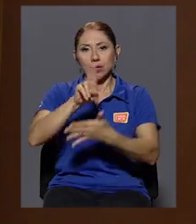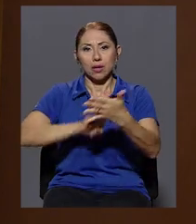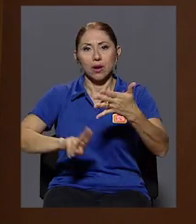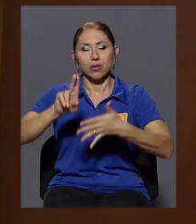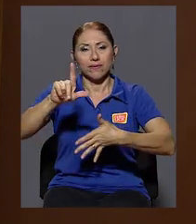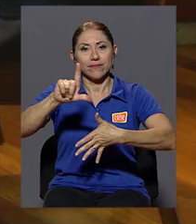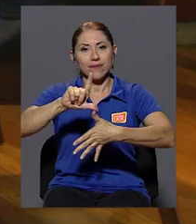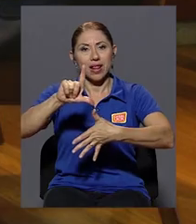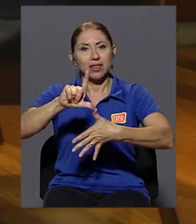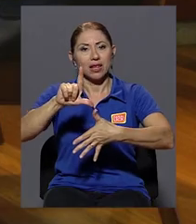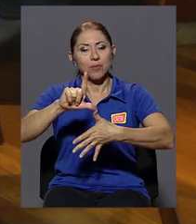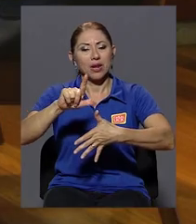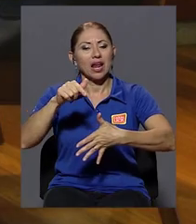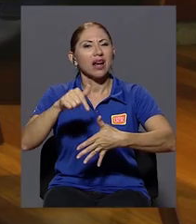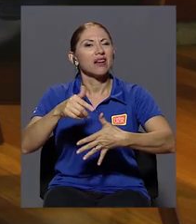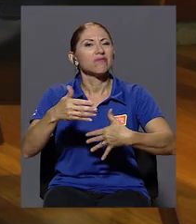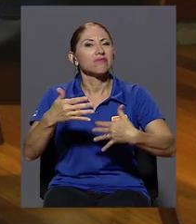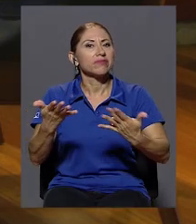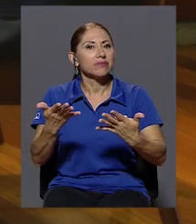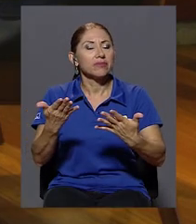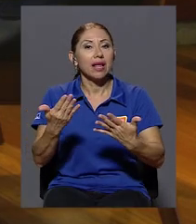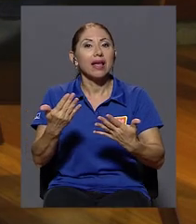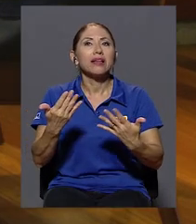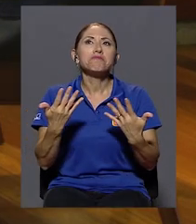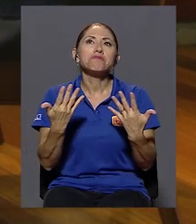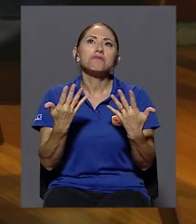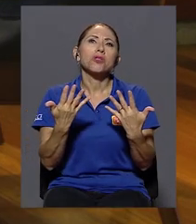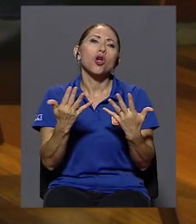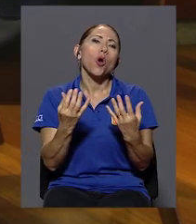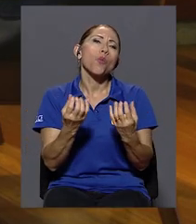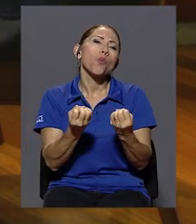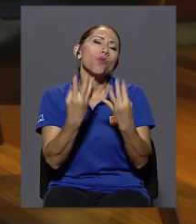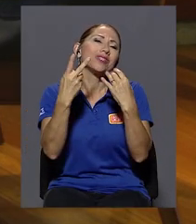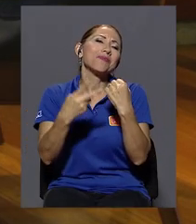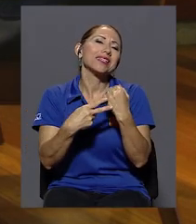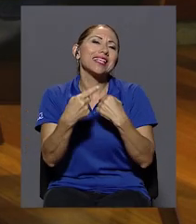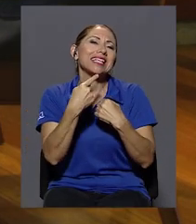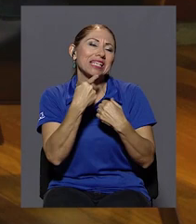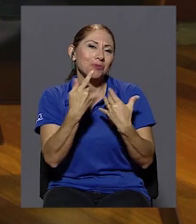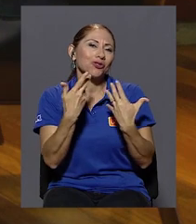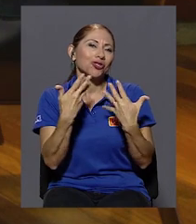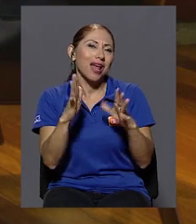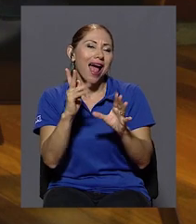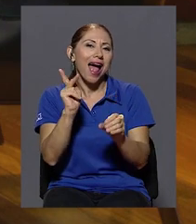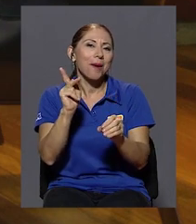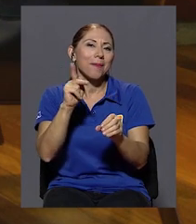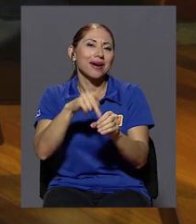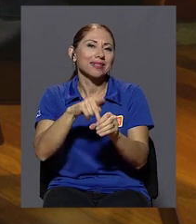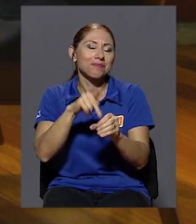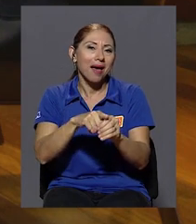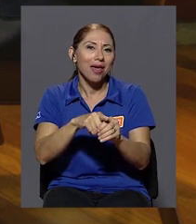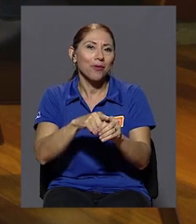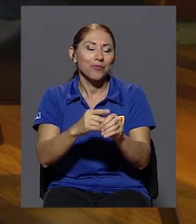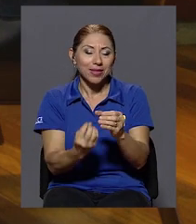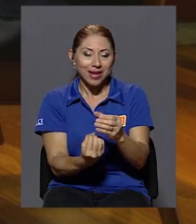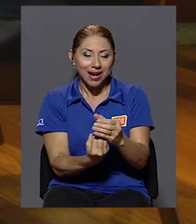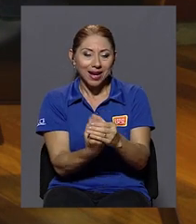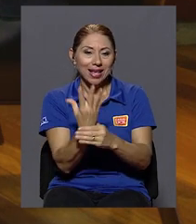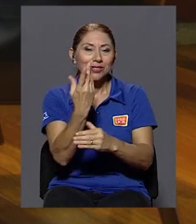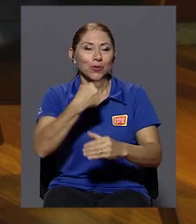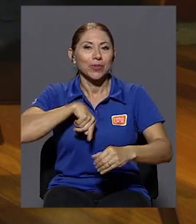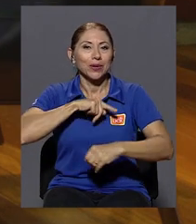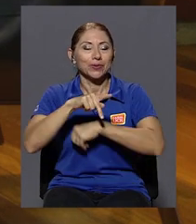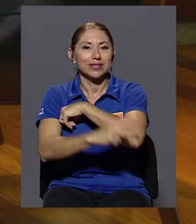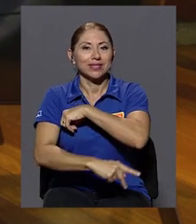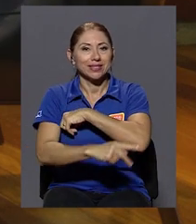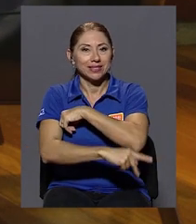Universidad Latinoamericana, y es que ha participado, como decimos muchísimas veces, en la creación de